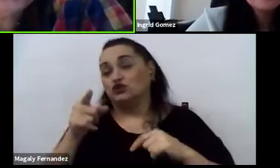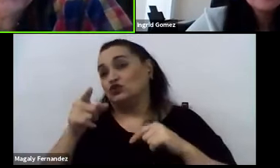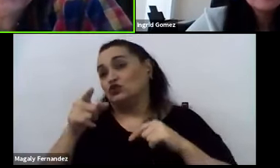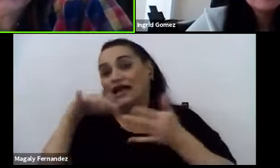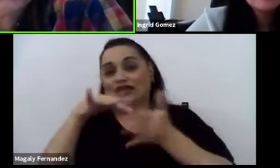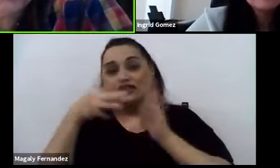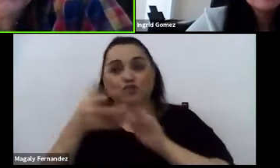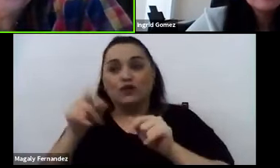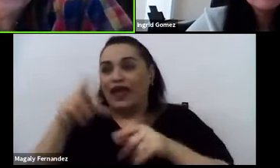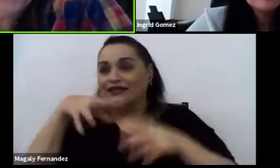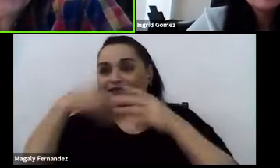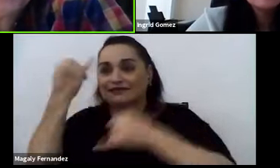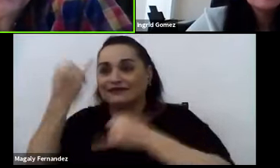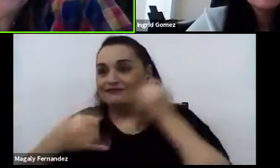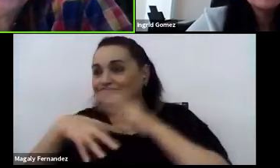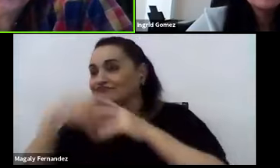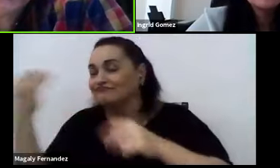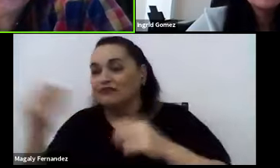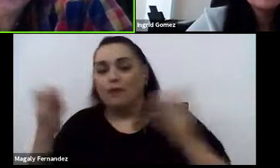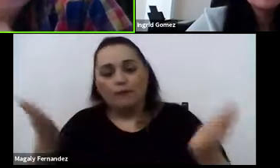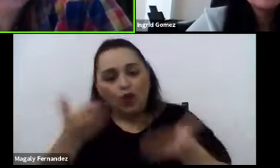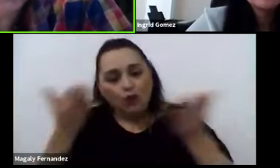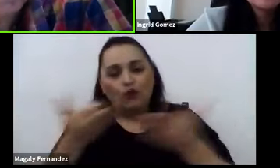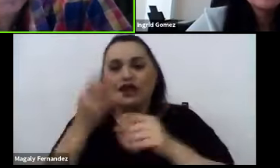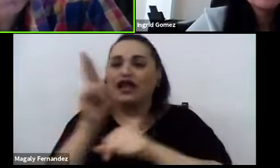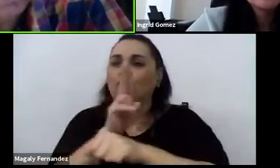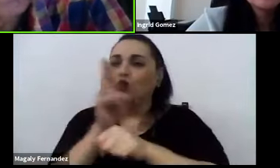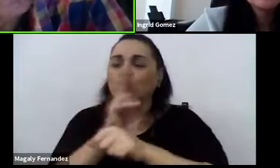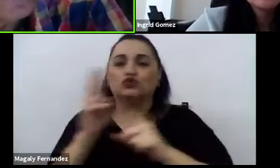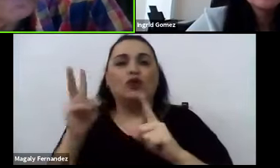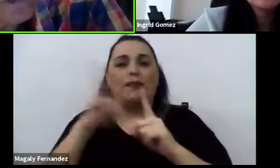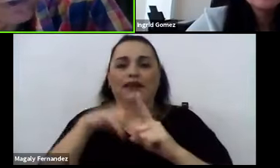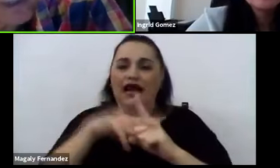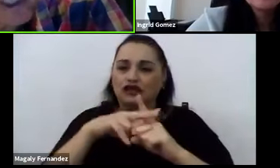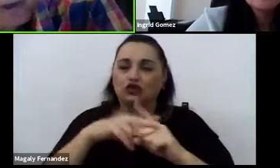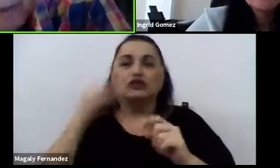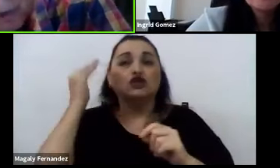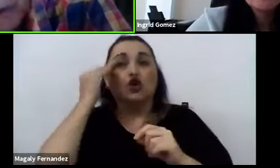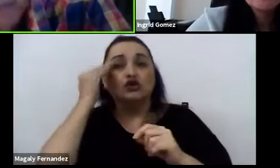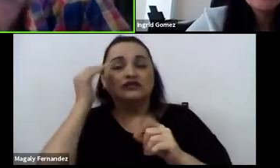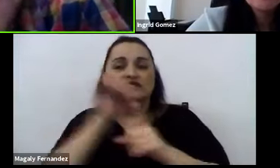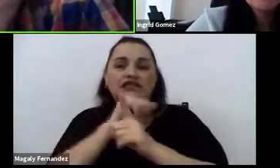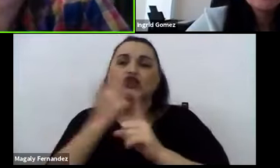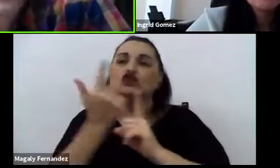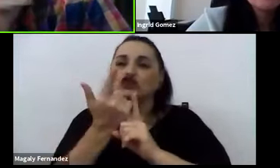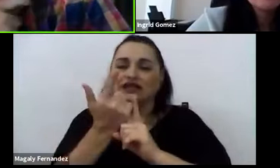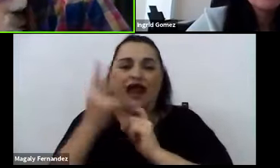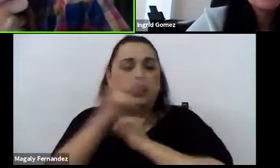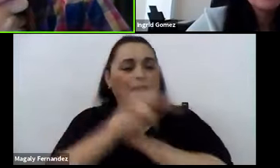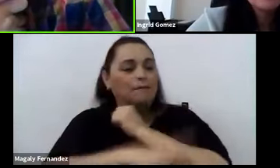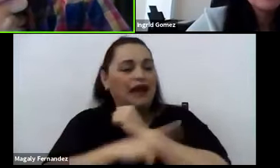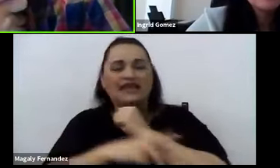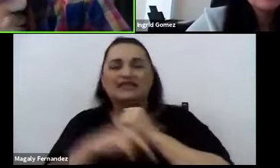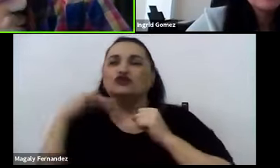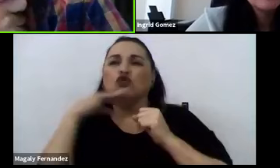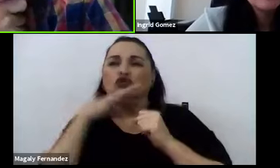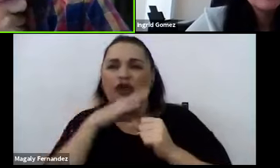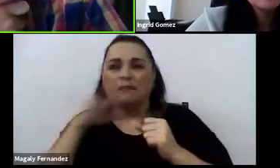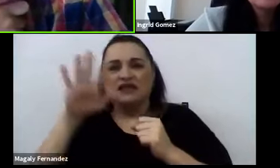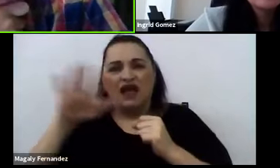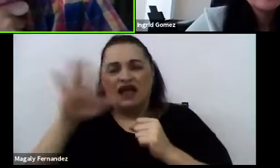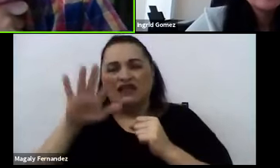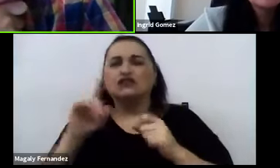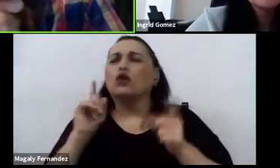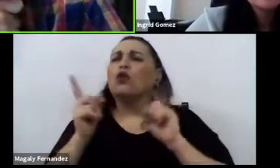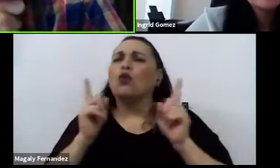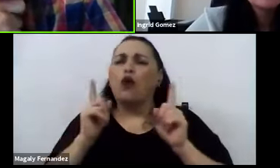sus estudiantes, pues promover el uso de estas aplicaciones y la conciencia social, sobre todo en los países contaminantes, de cuál es